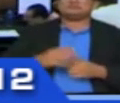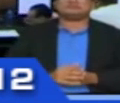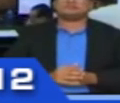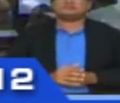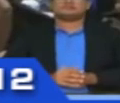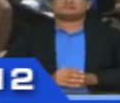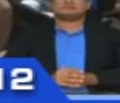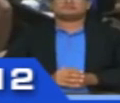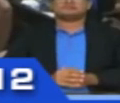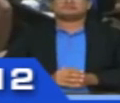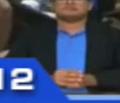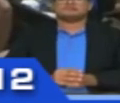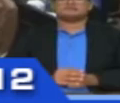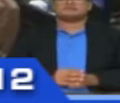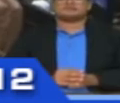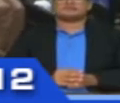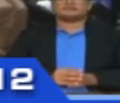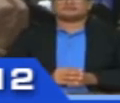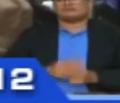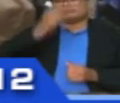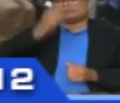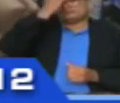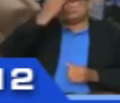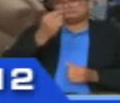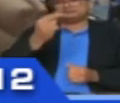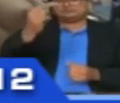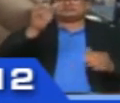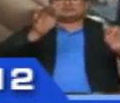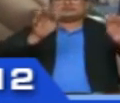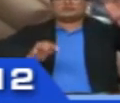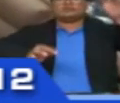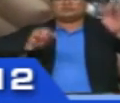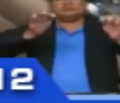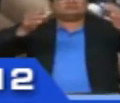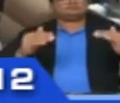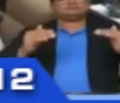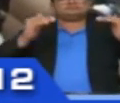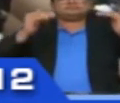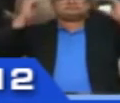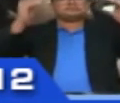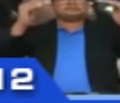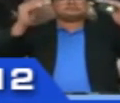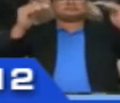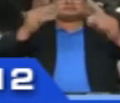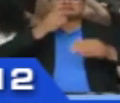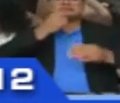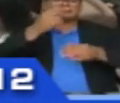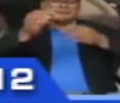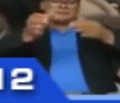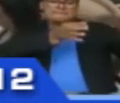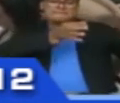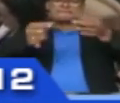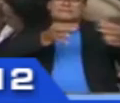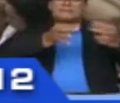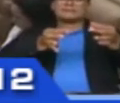que para que estas consideraciones políticas que se establecen en esta ley